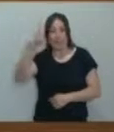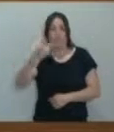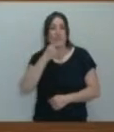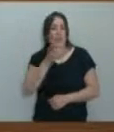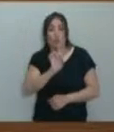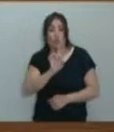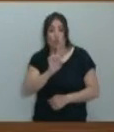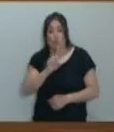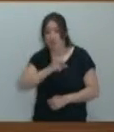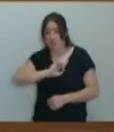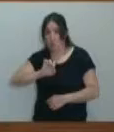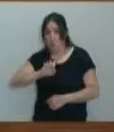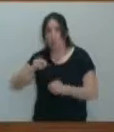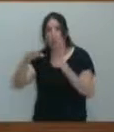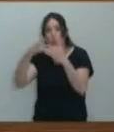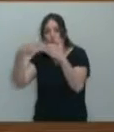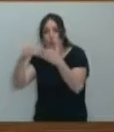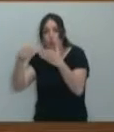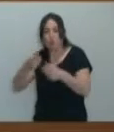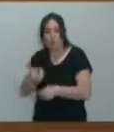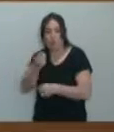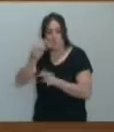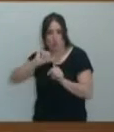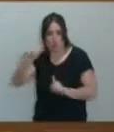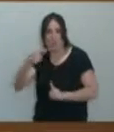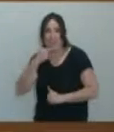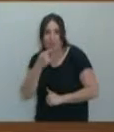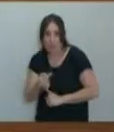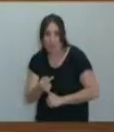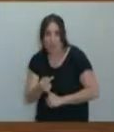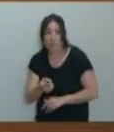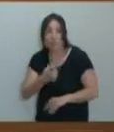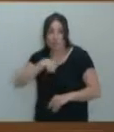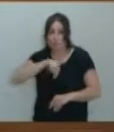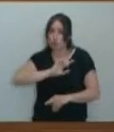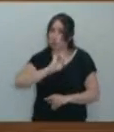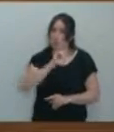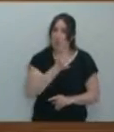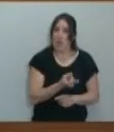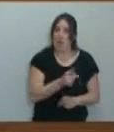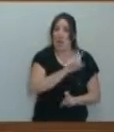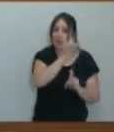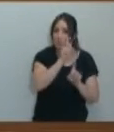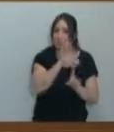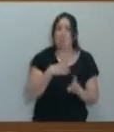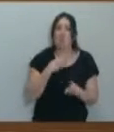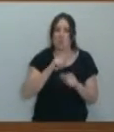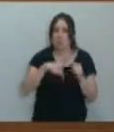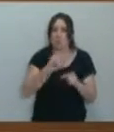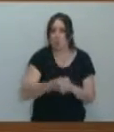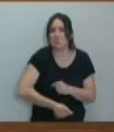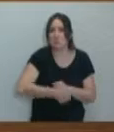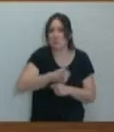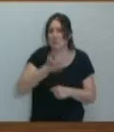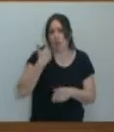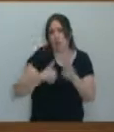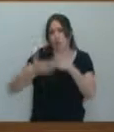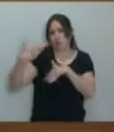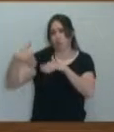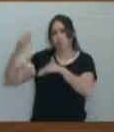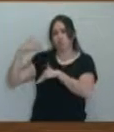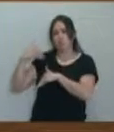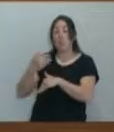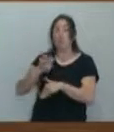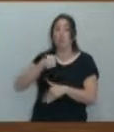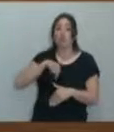Y, como le decía, para nosotros en esta primera interpelación, seguro que habrá más, ha habido muchas en el pasado, pero cada día